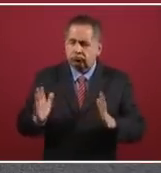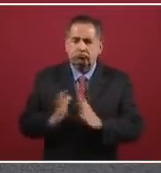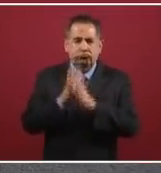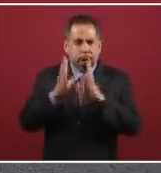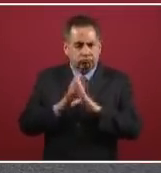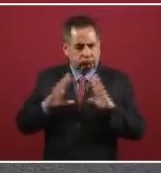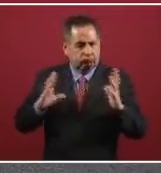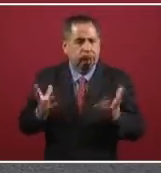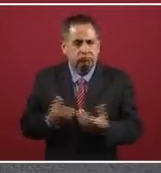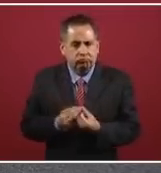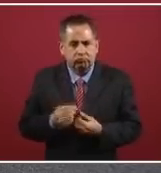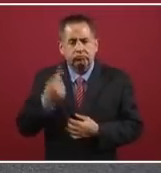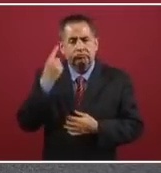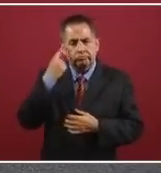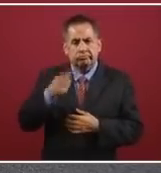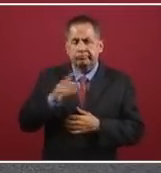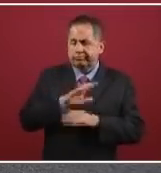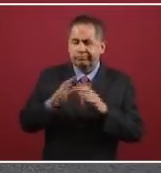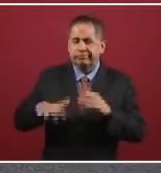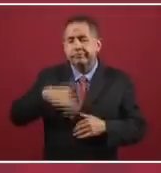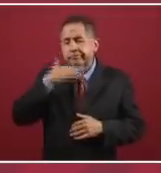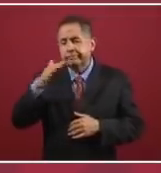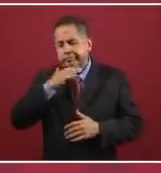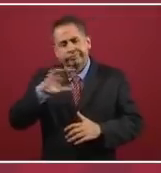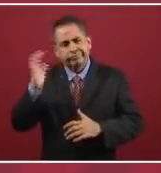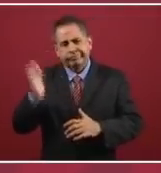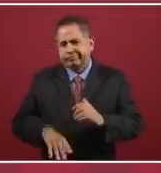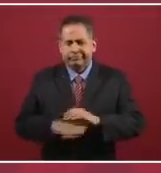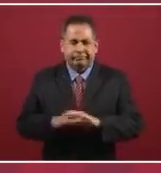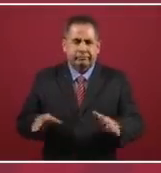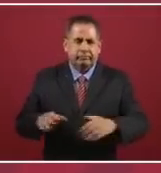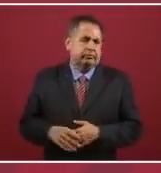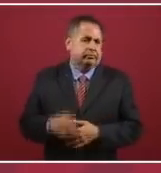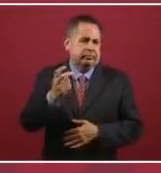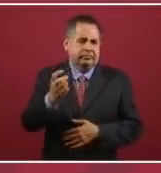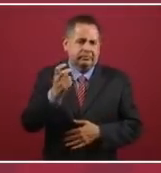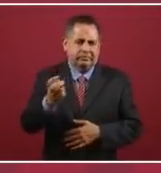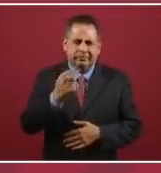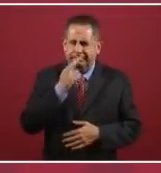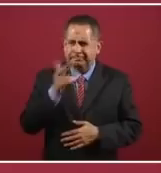participemos para acabar con la corrupción en México. Eso va a ser